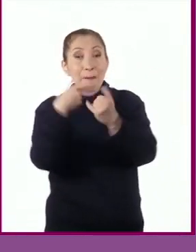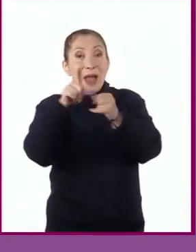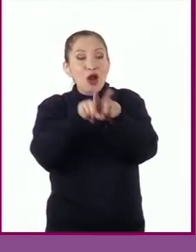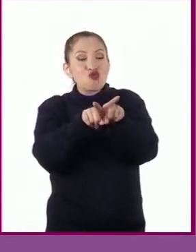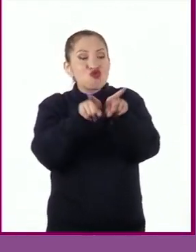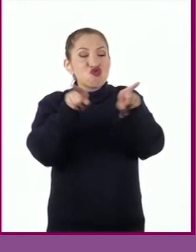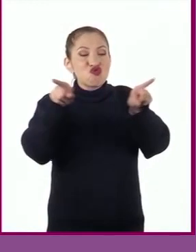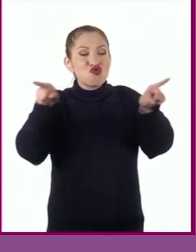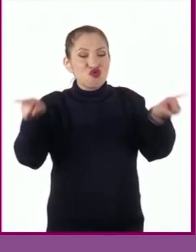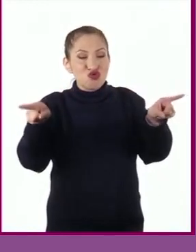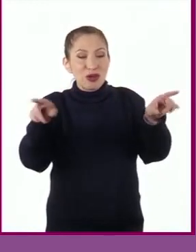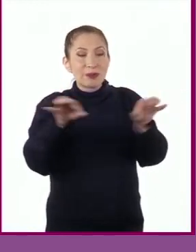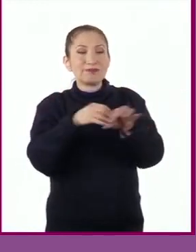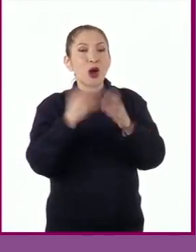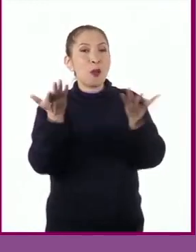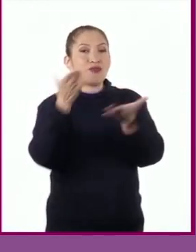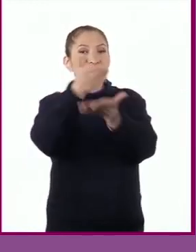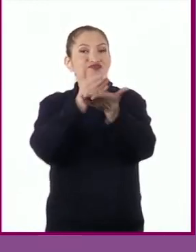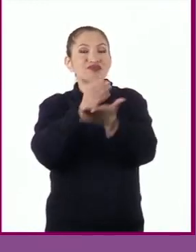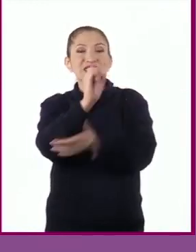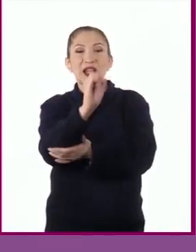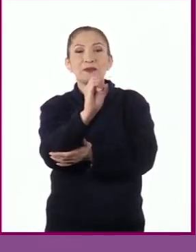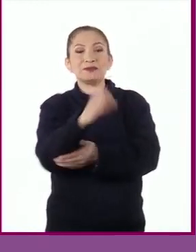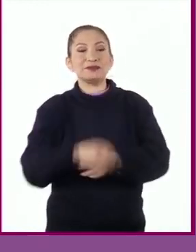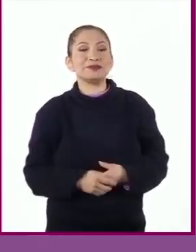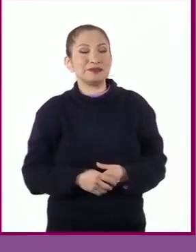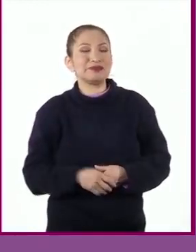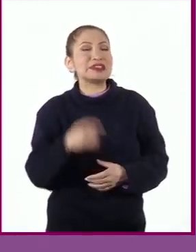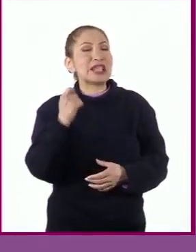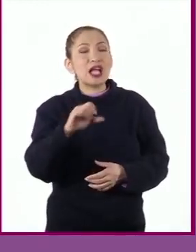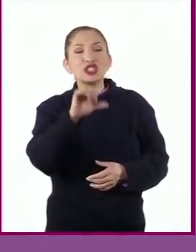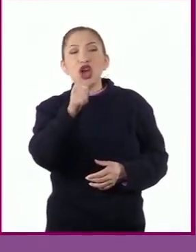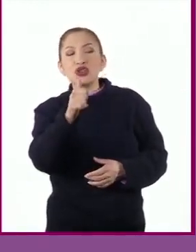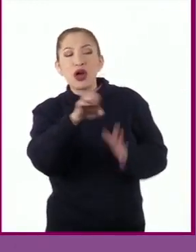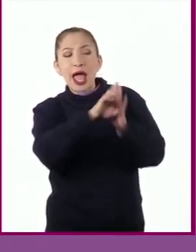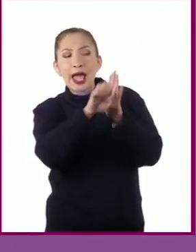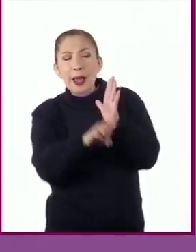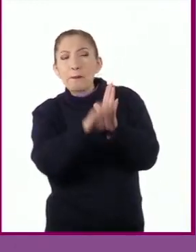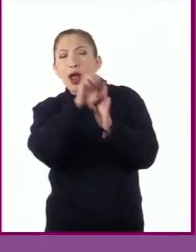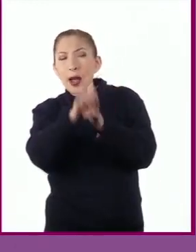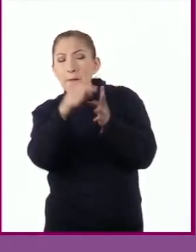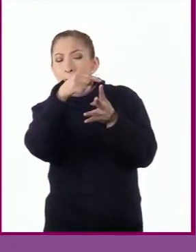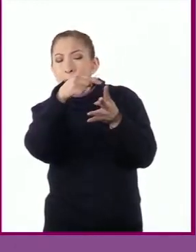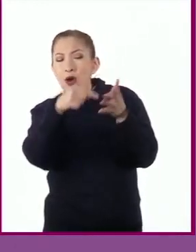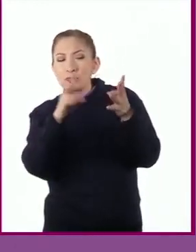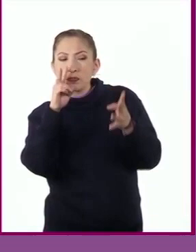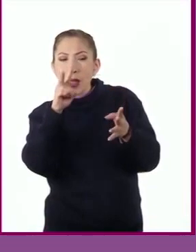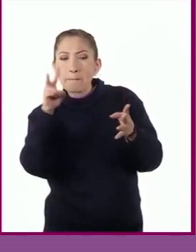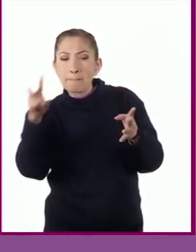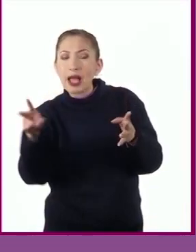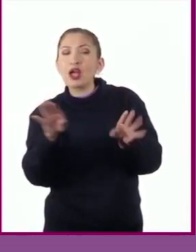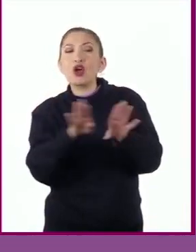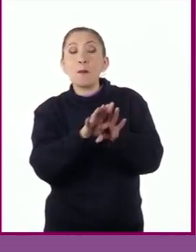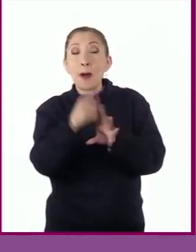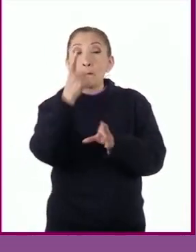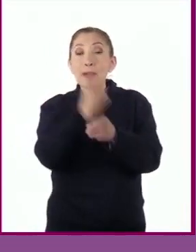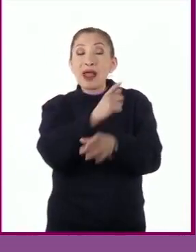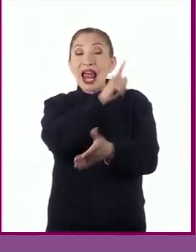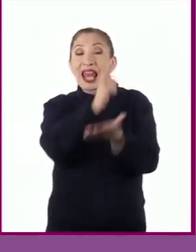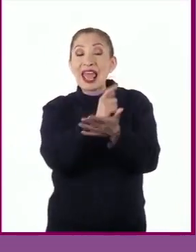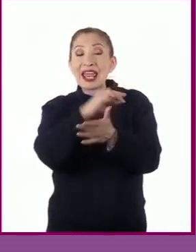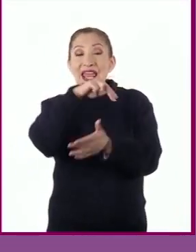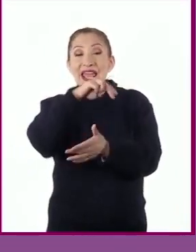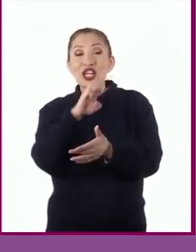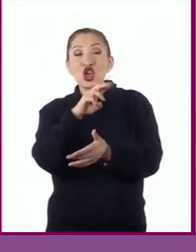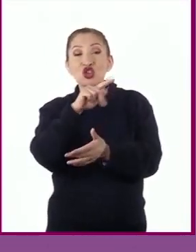sentidos opuestos, se anulan. Estos y otros ejemplos se pueden explicar a partir de la primera ley de